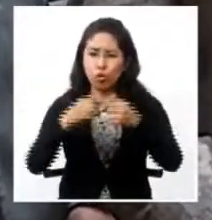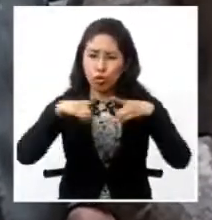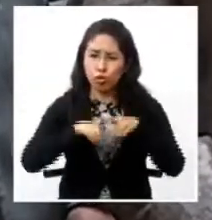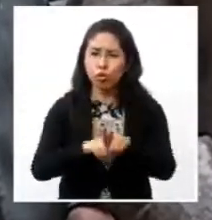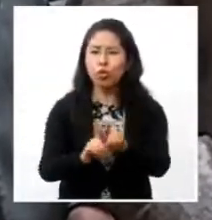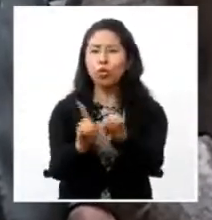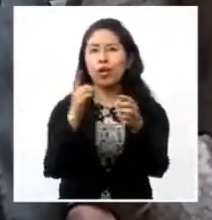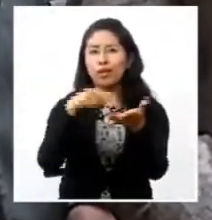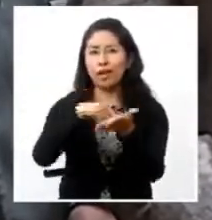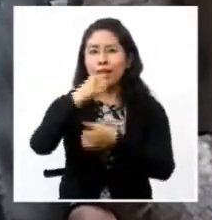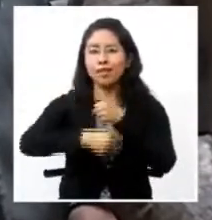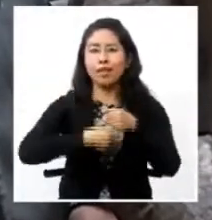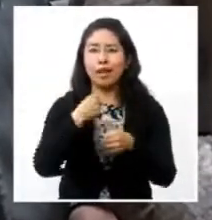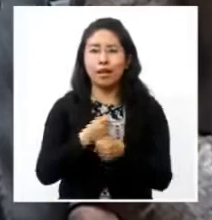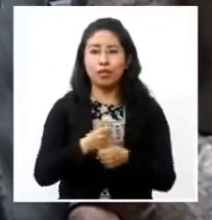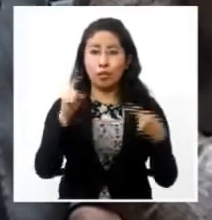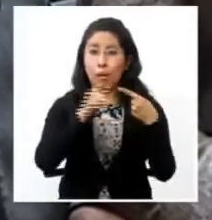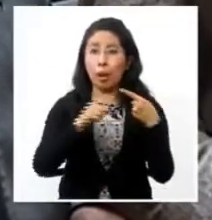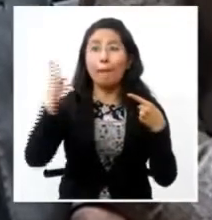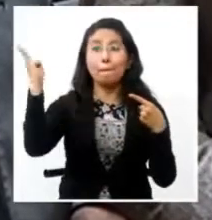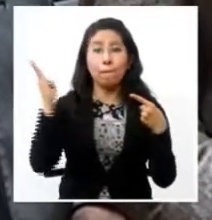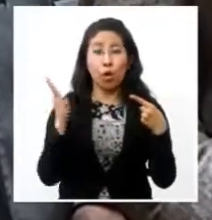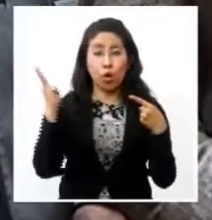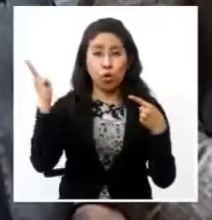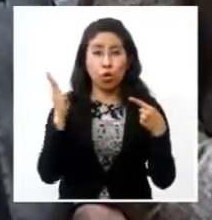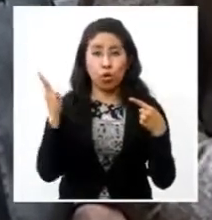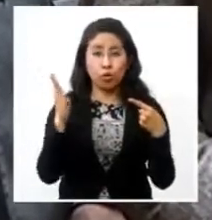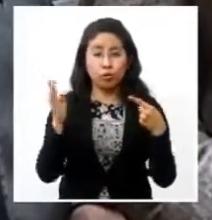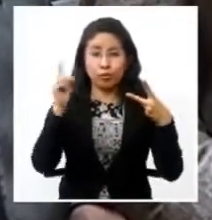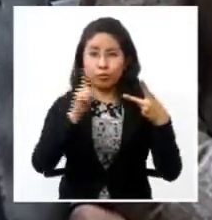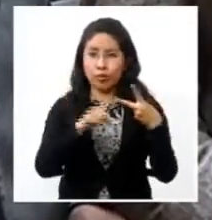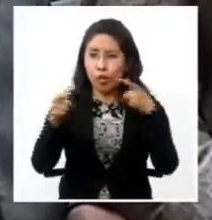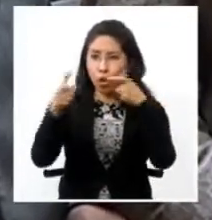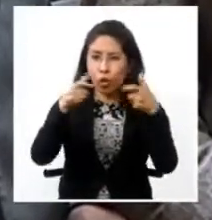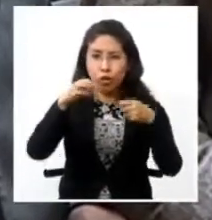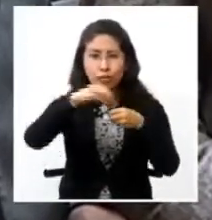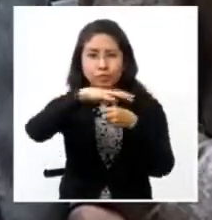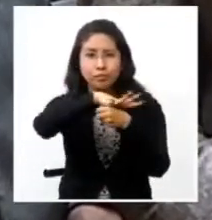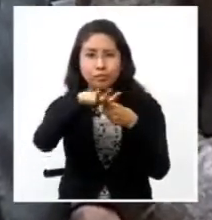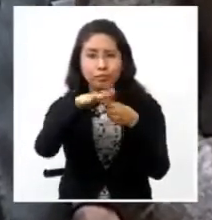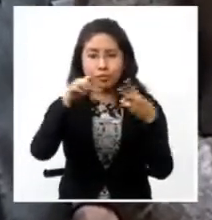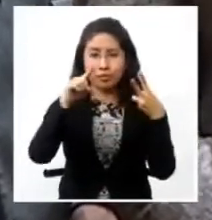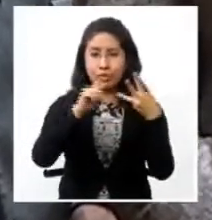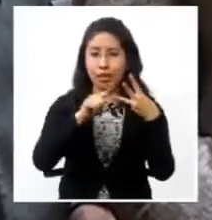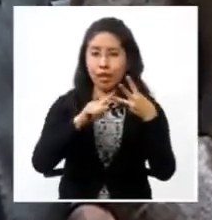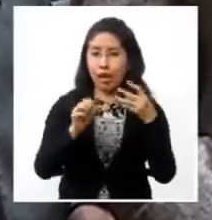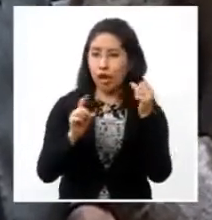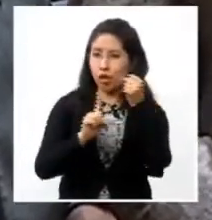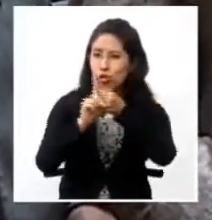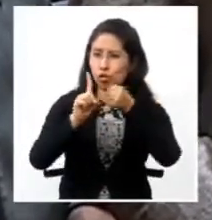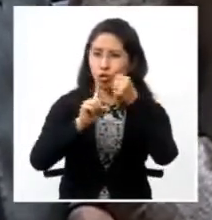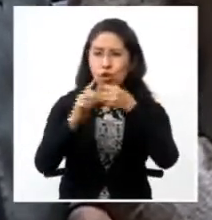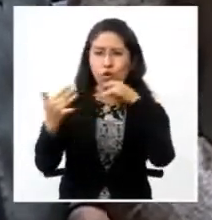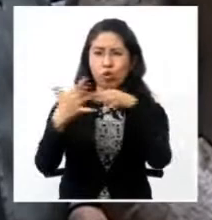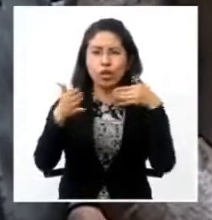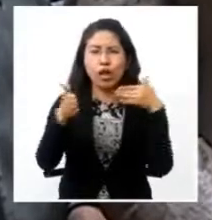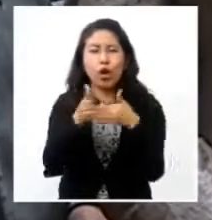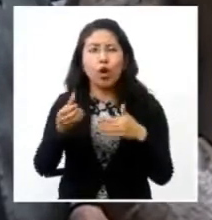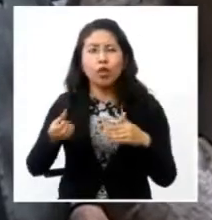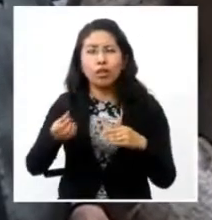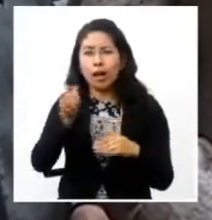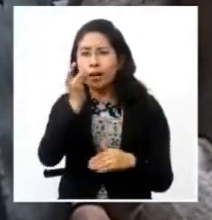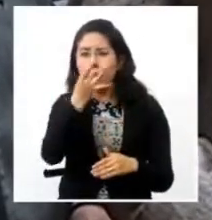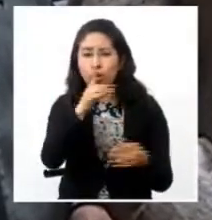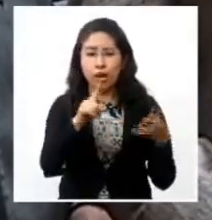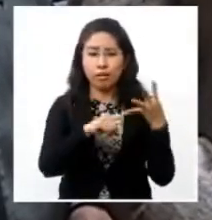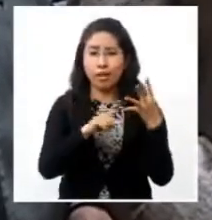último año: los bonos, el control del virus, la lucha contra las drogas y la consolidación de